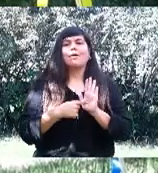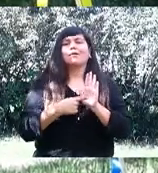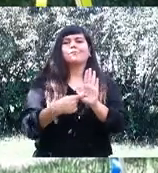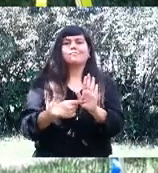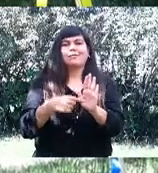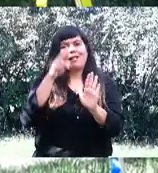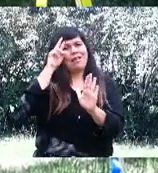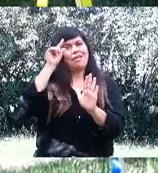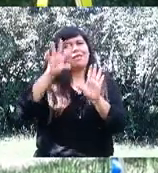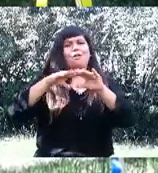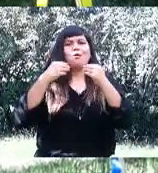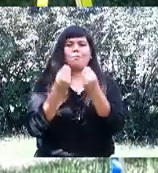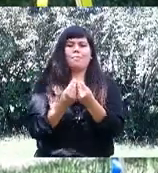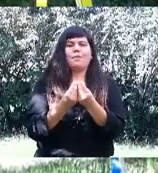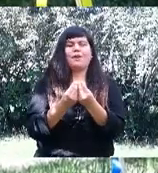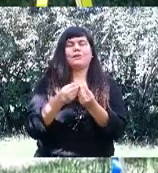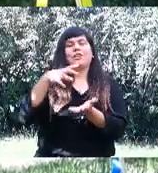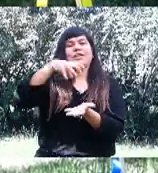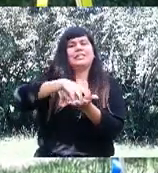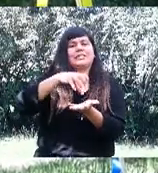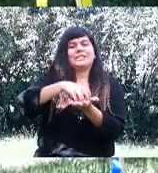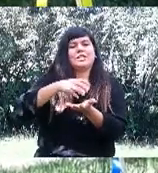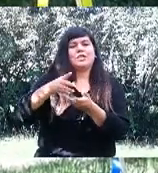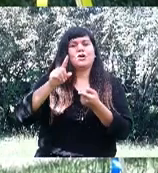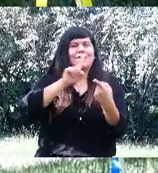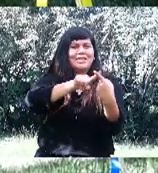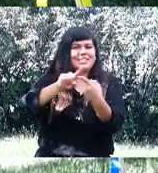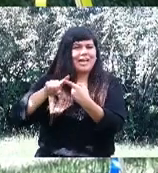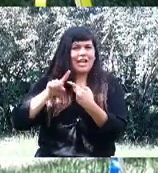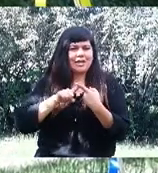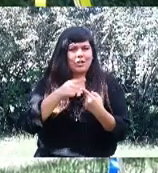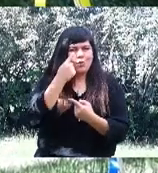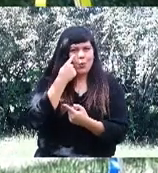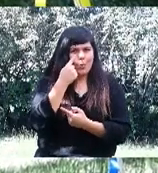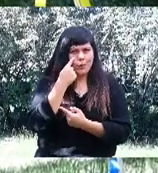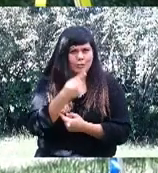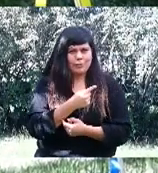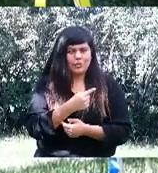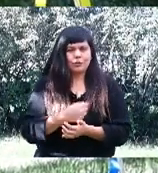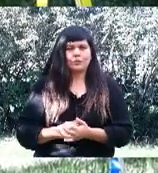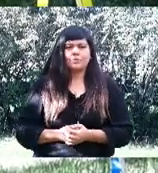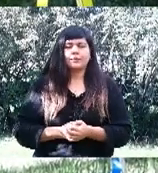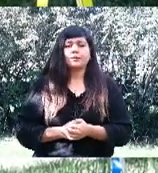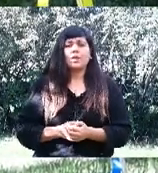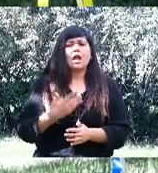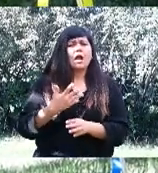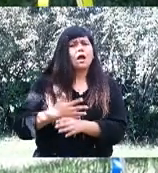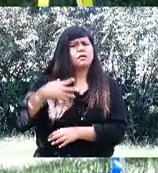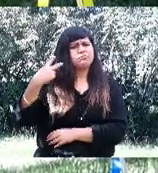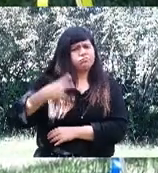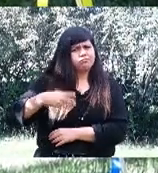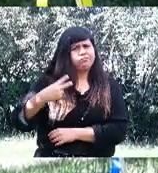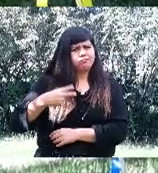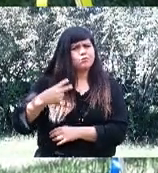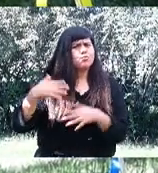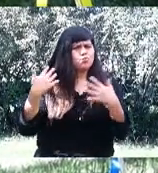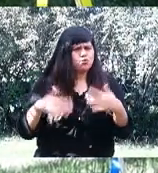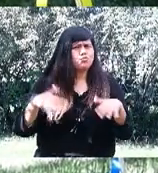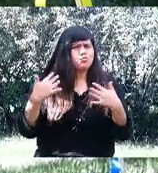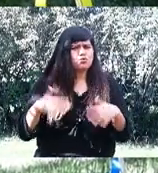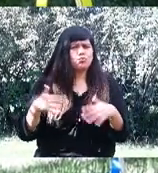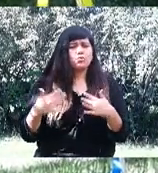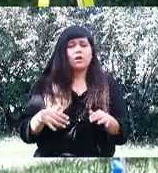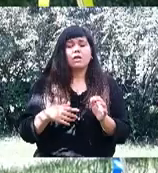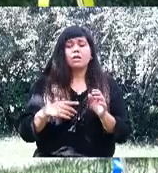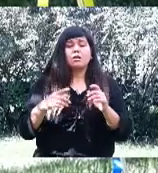idea completa de centro interactivo de los conocimientos entonces e creo que aquí hay un un un valor importante también de que en el fondo